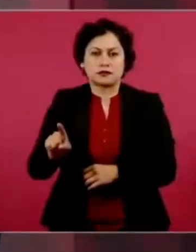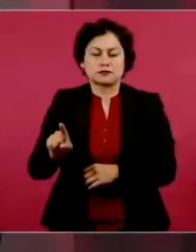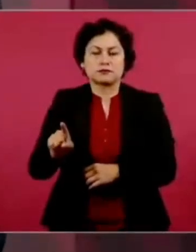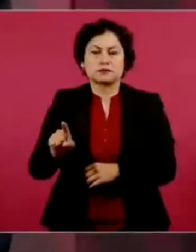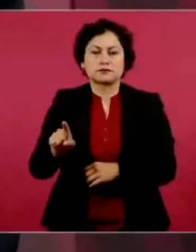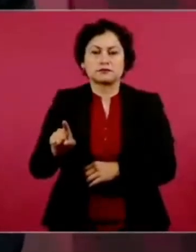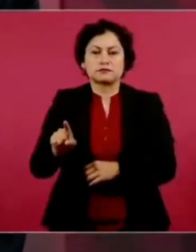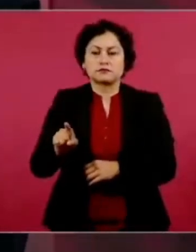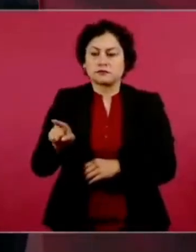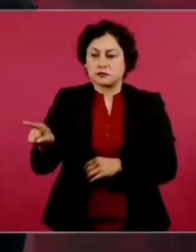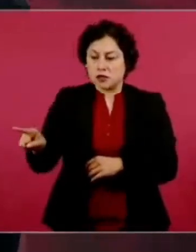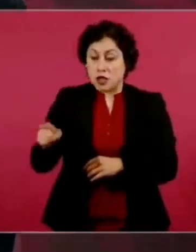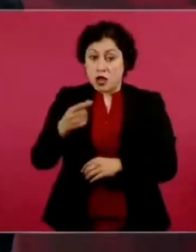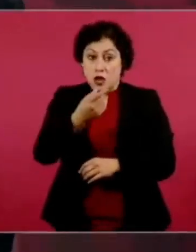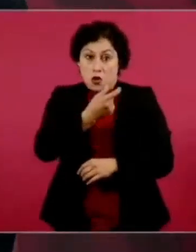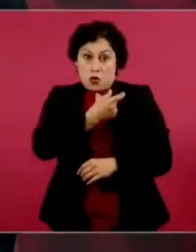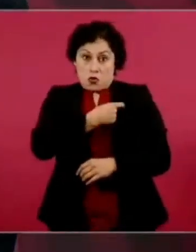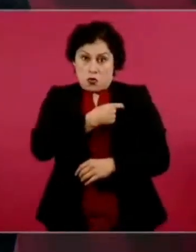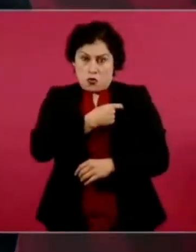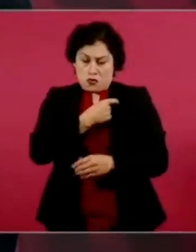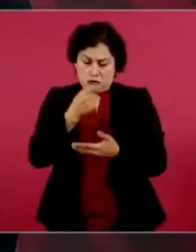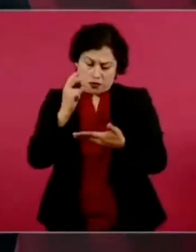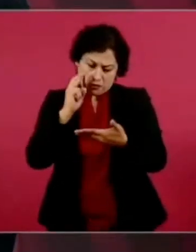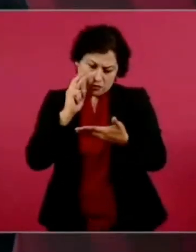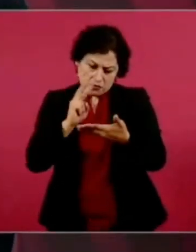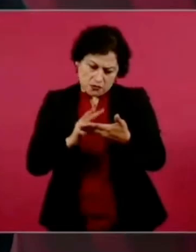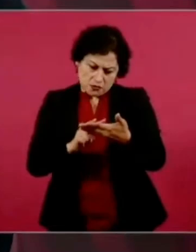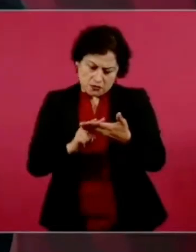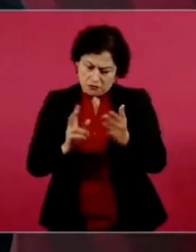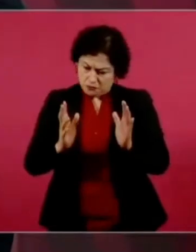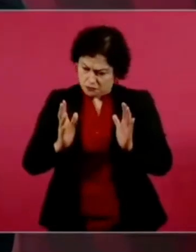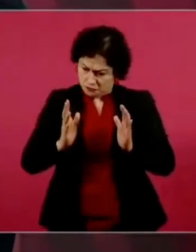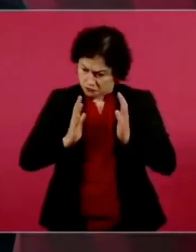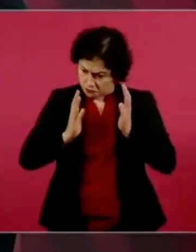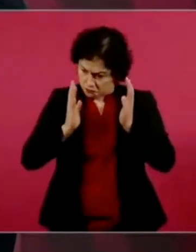Sorprendido, el coronel Álvarez se dirigió a él,